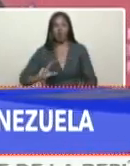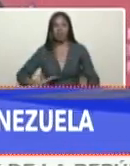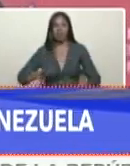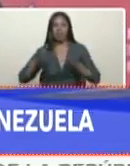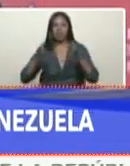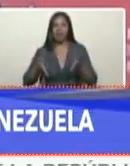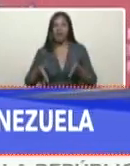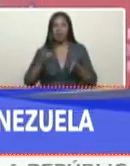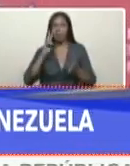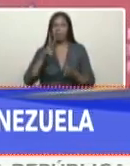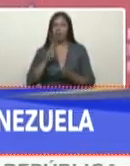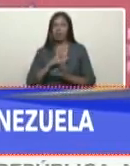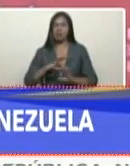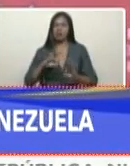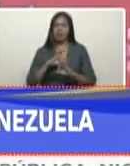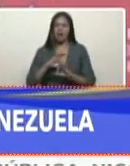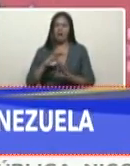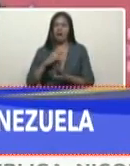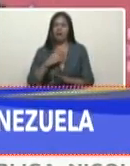no podemos ver el sufrimiento.